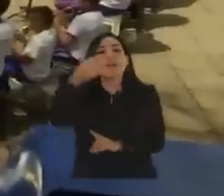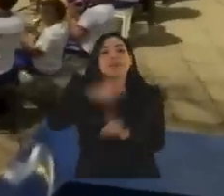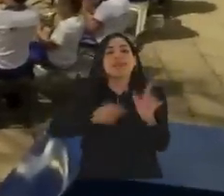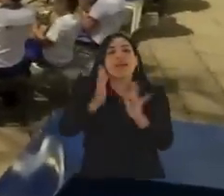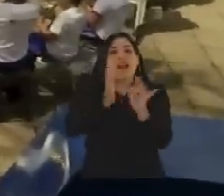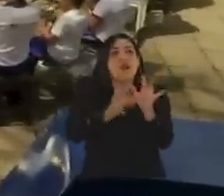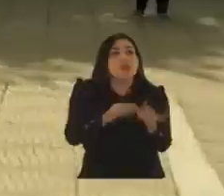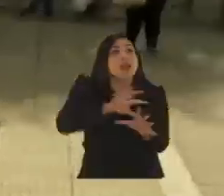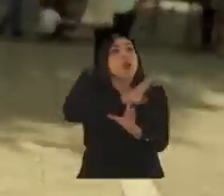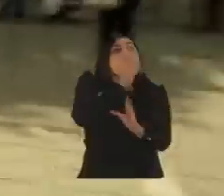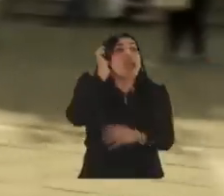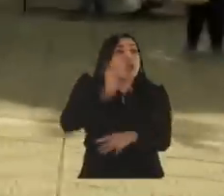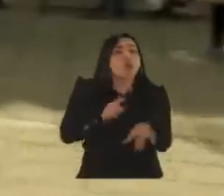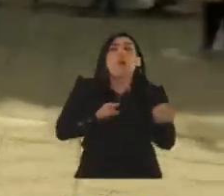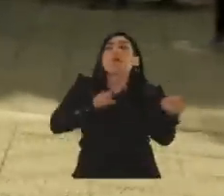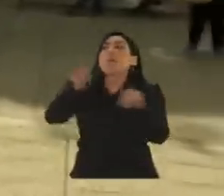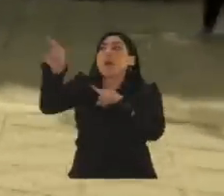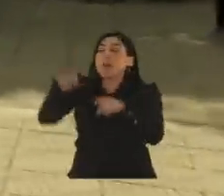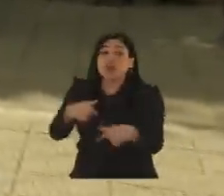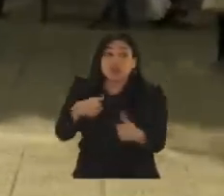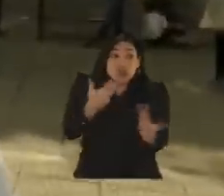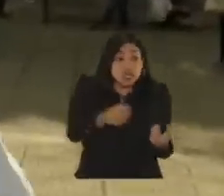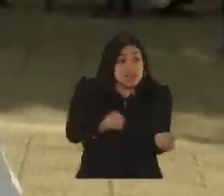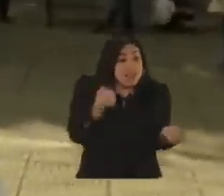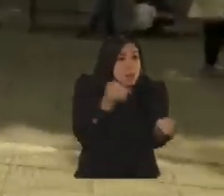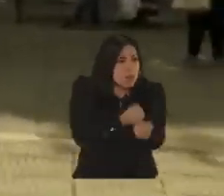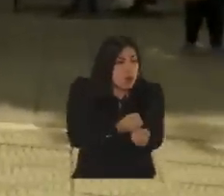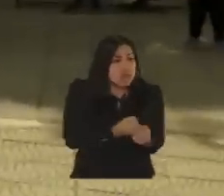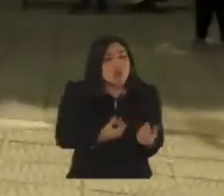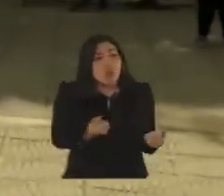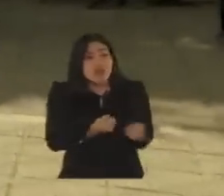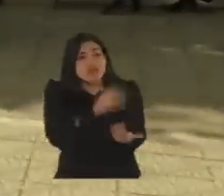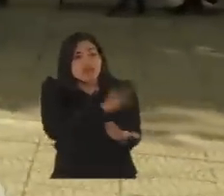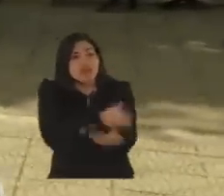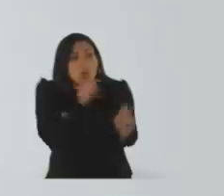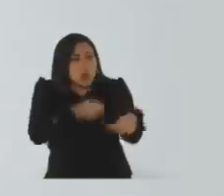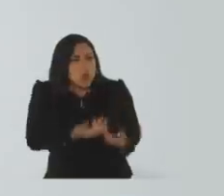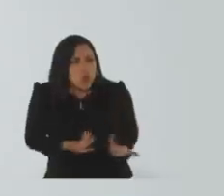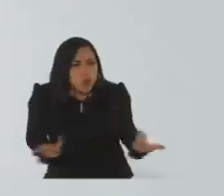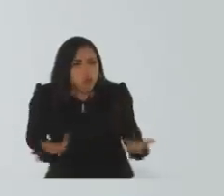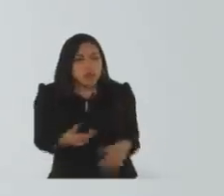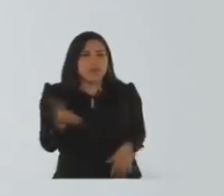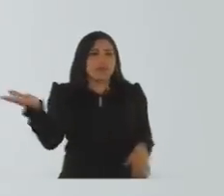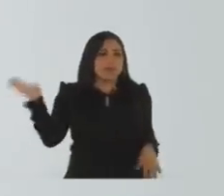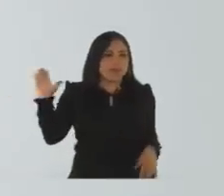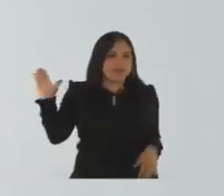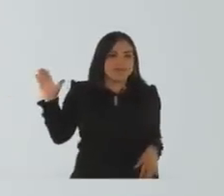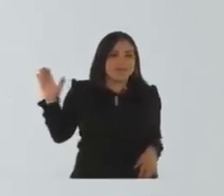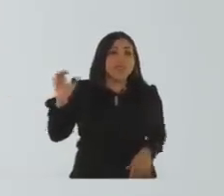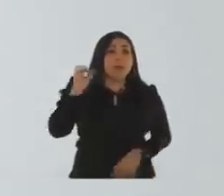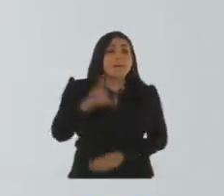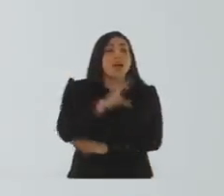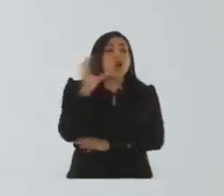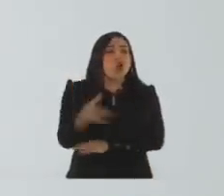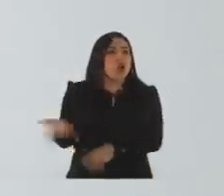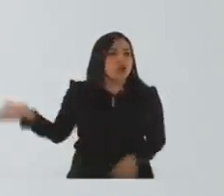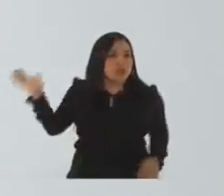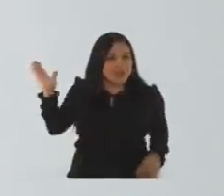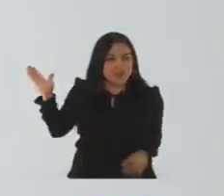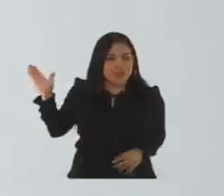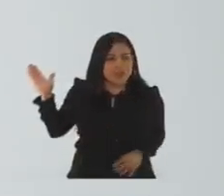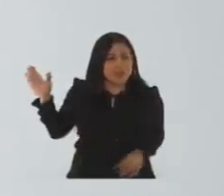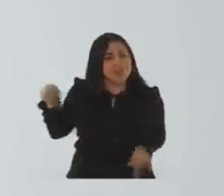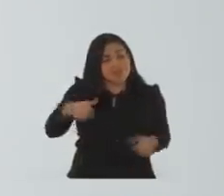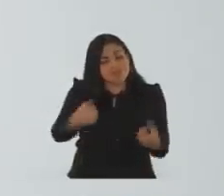en varios países europeos. Si usted desea ayudar a este coro infantil, puede hacerlo a la cuenta de ahorros Bancolombia que aparece en